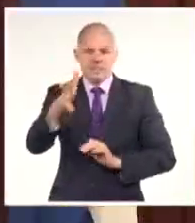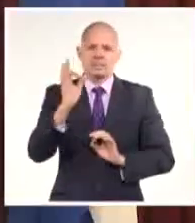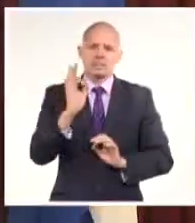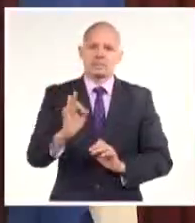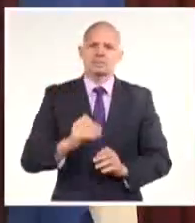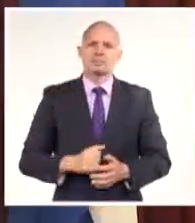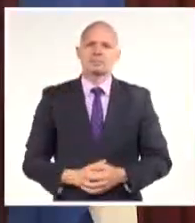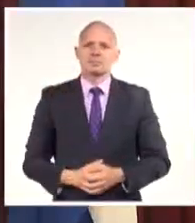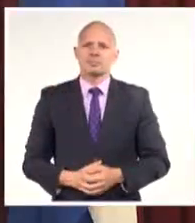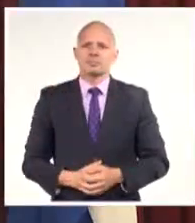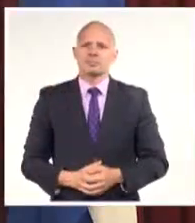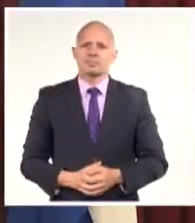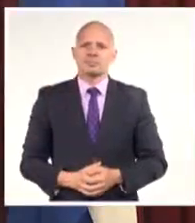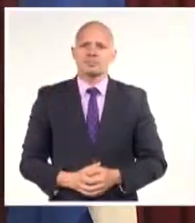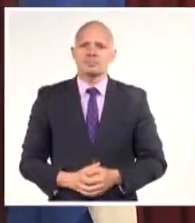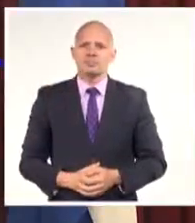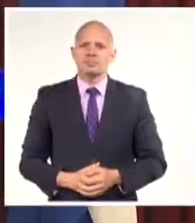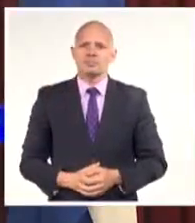olvida.